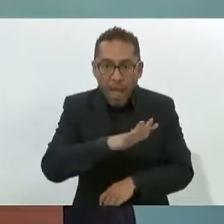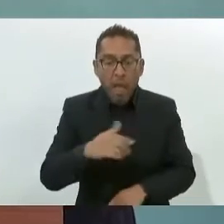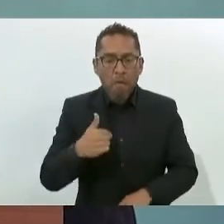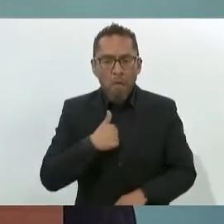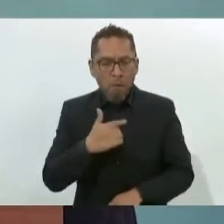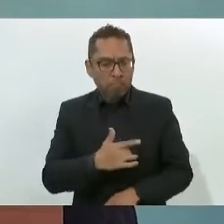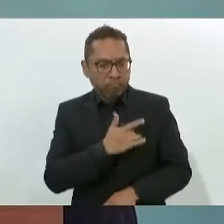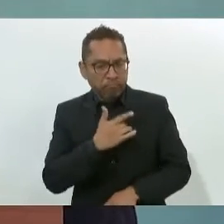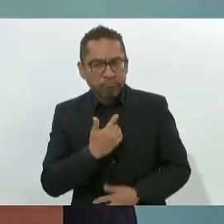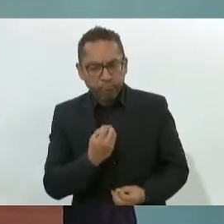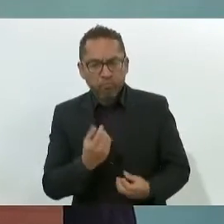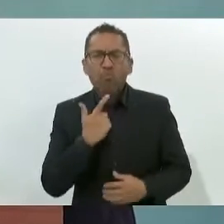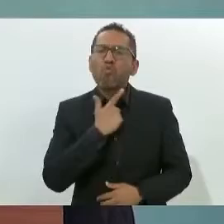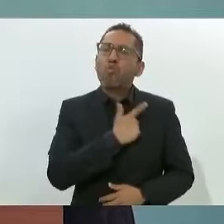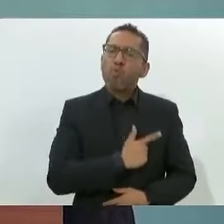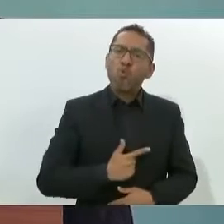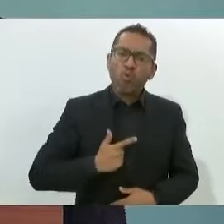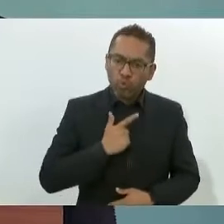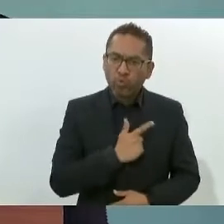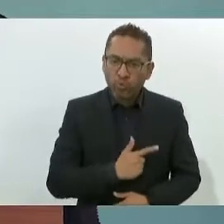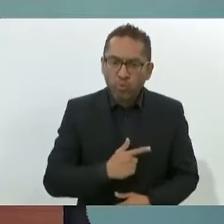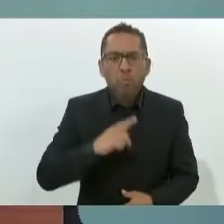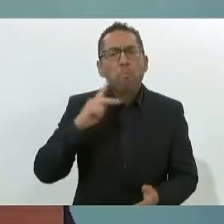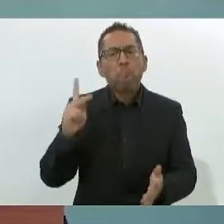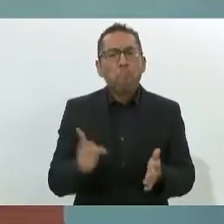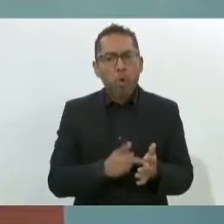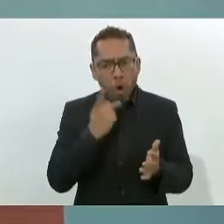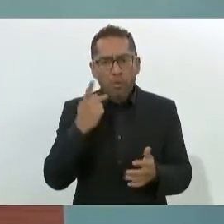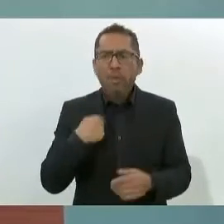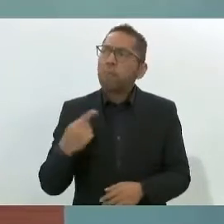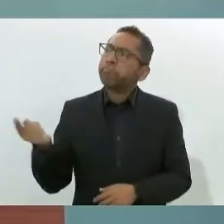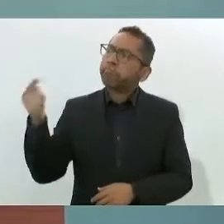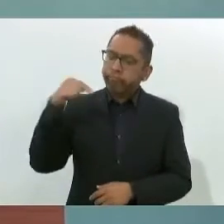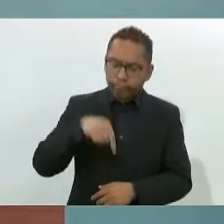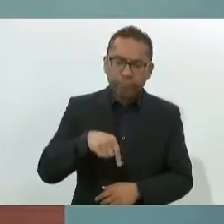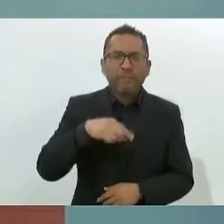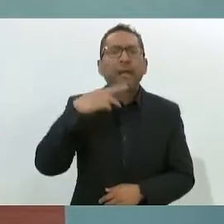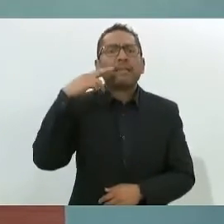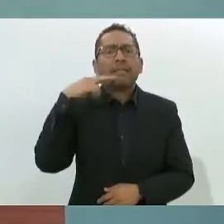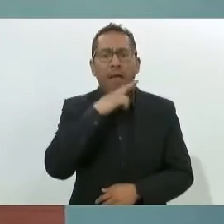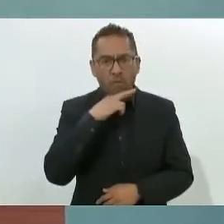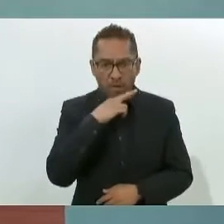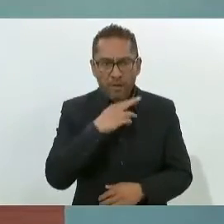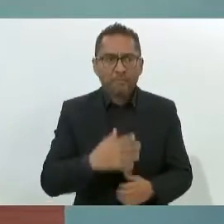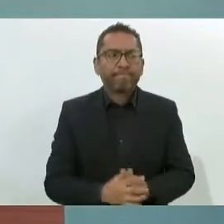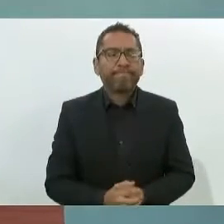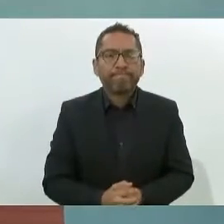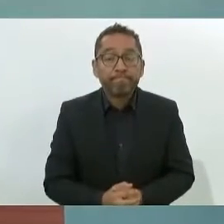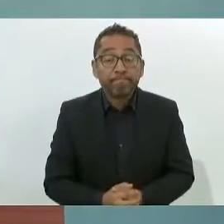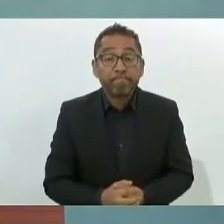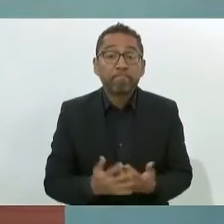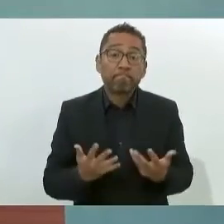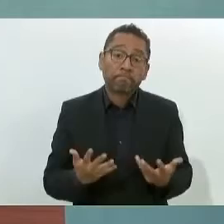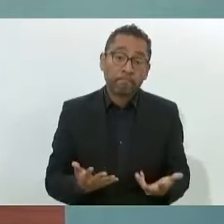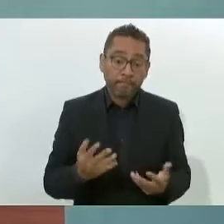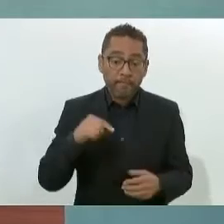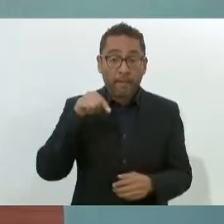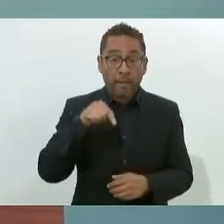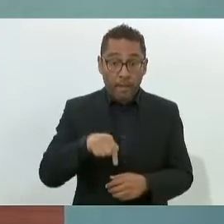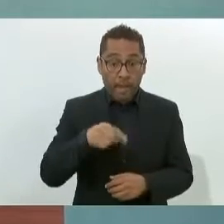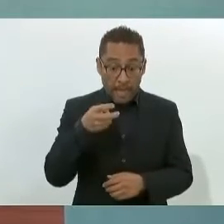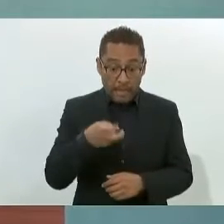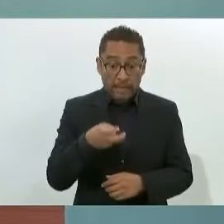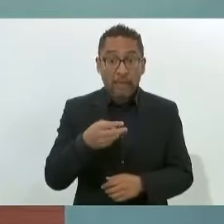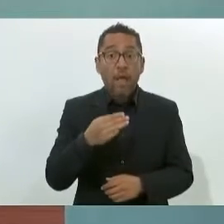estar de nuevo en Zamora, en este